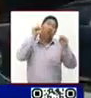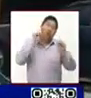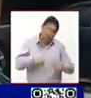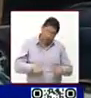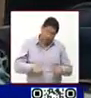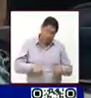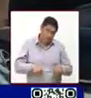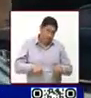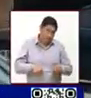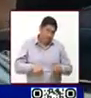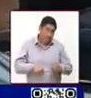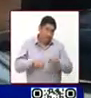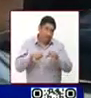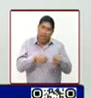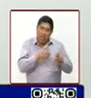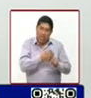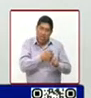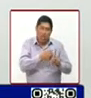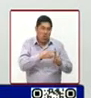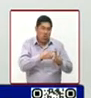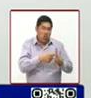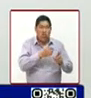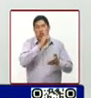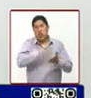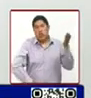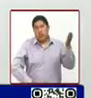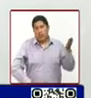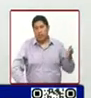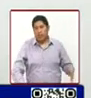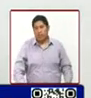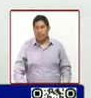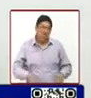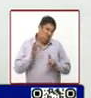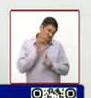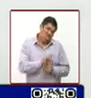pueda practicársele un aborto.